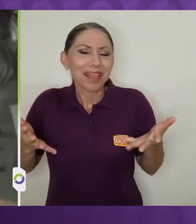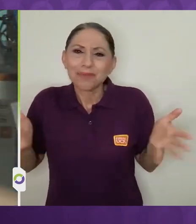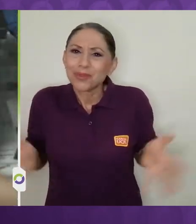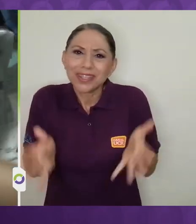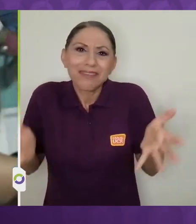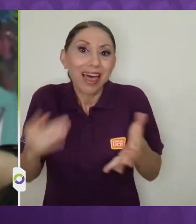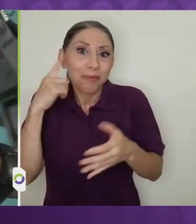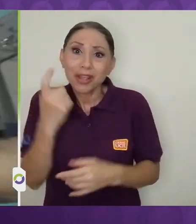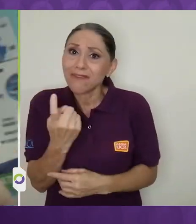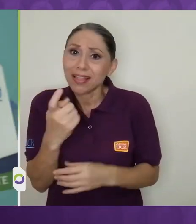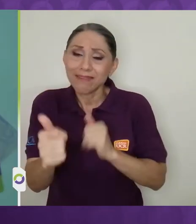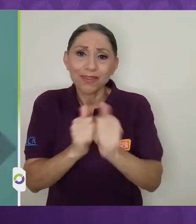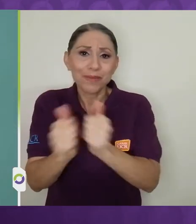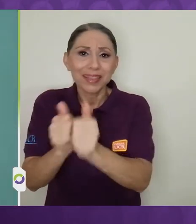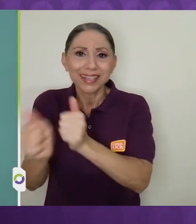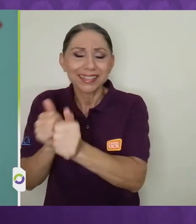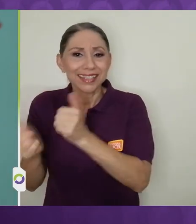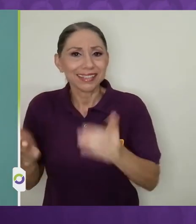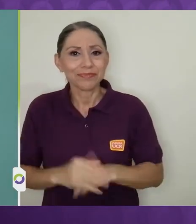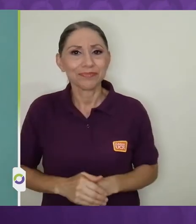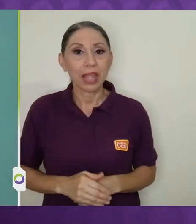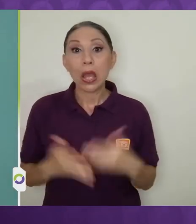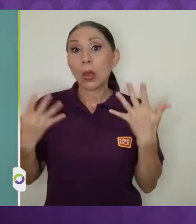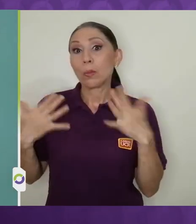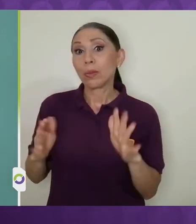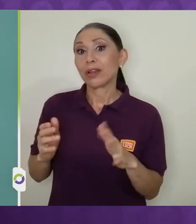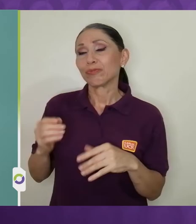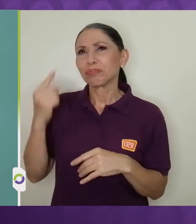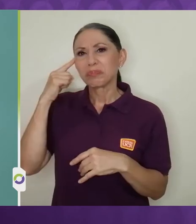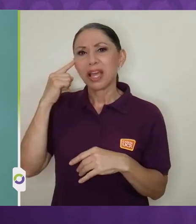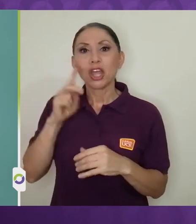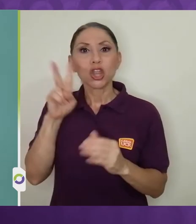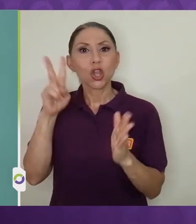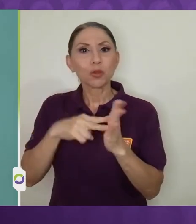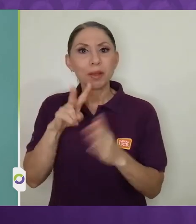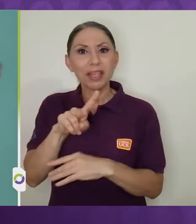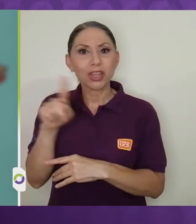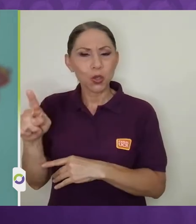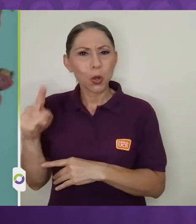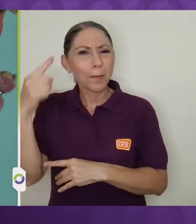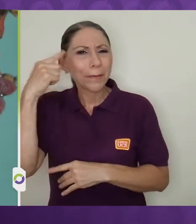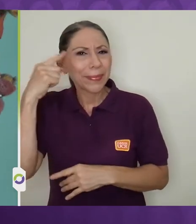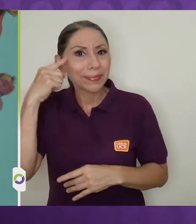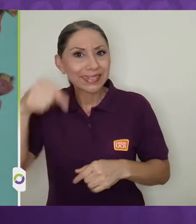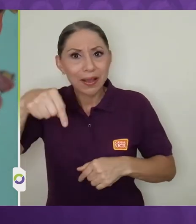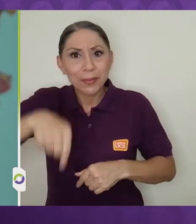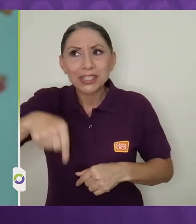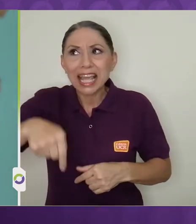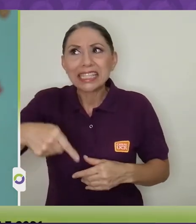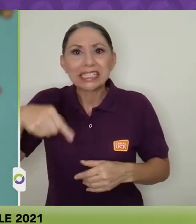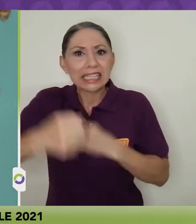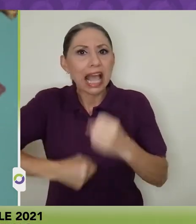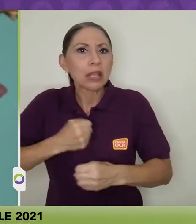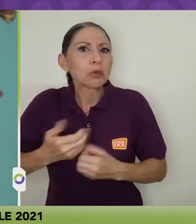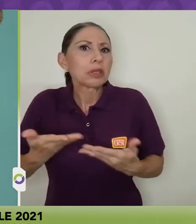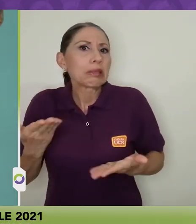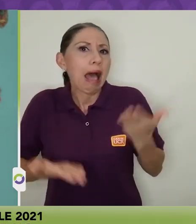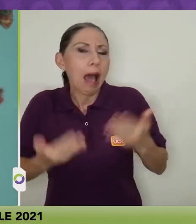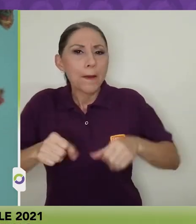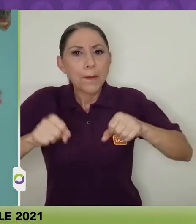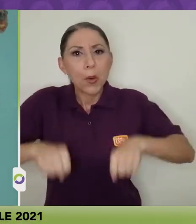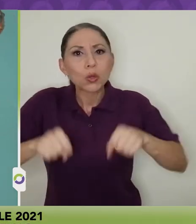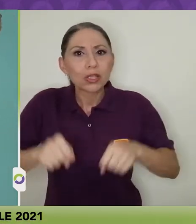de competencias en sí. Prácticamente 2021 era el año en donde pensábamos de que iba a existir alguna posibilidad de